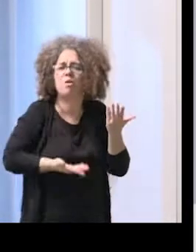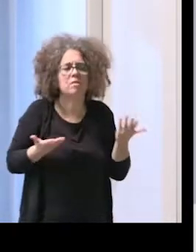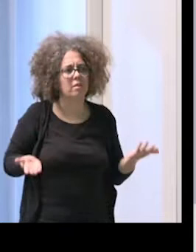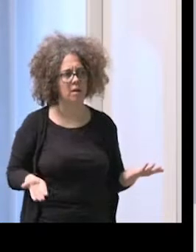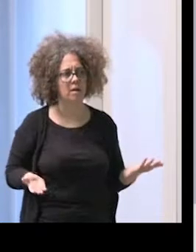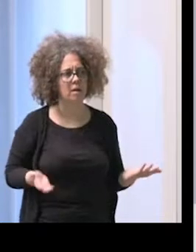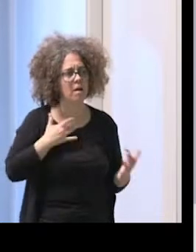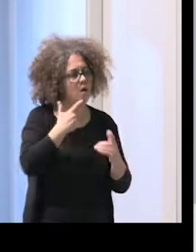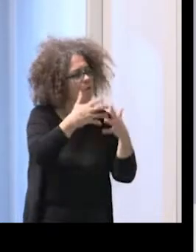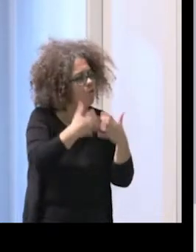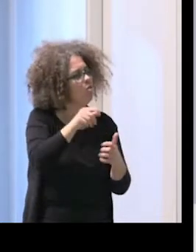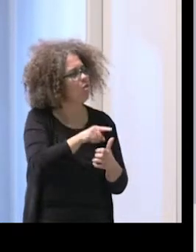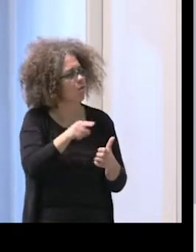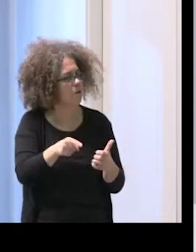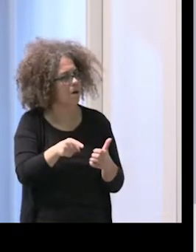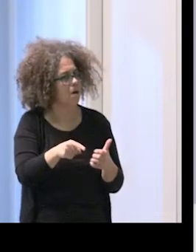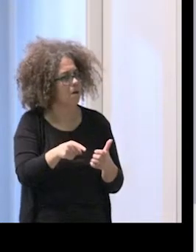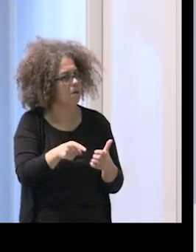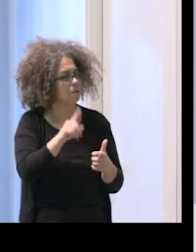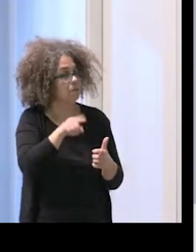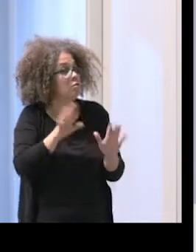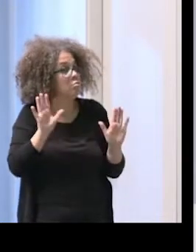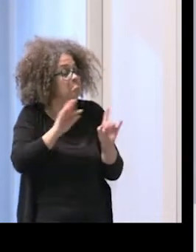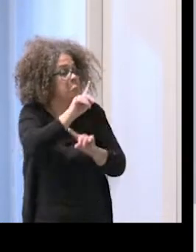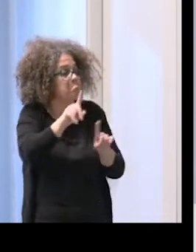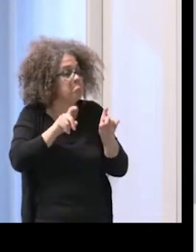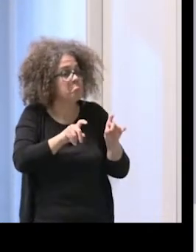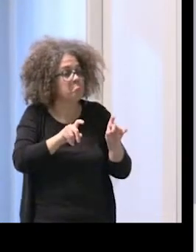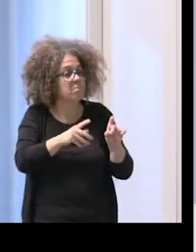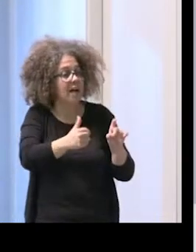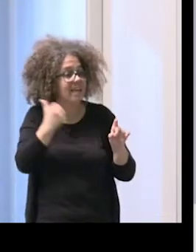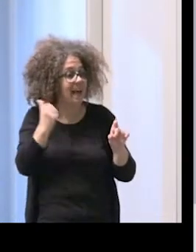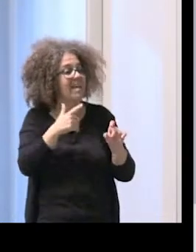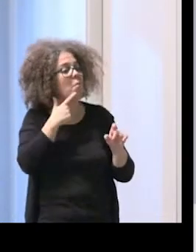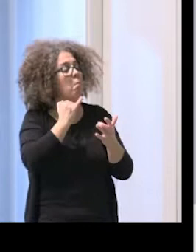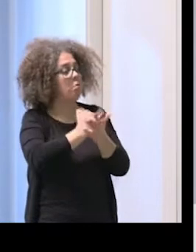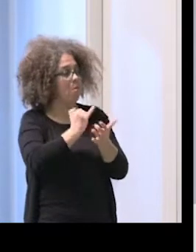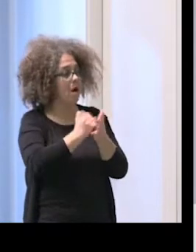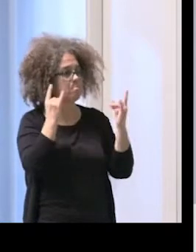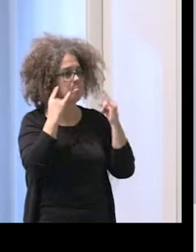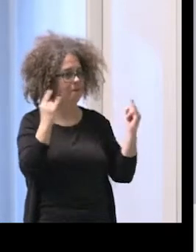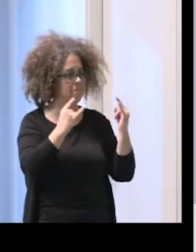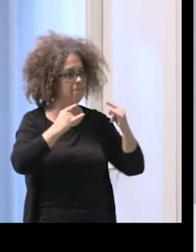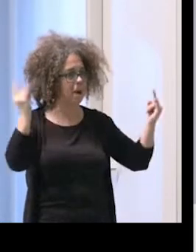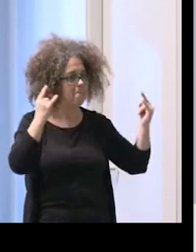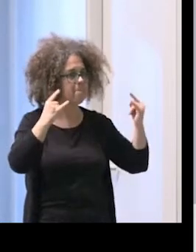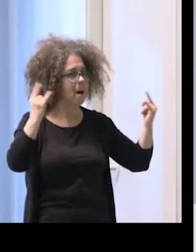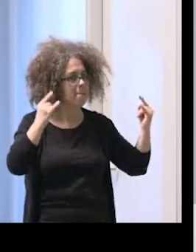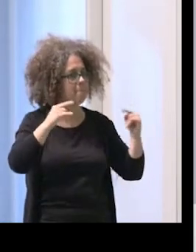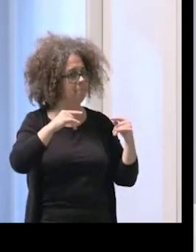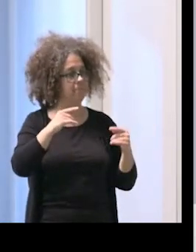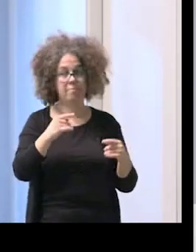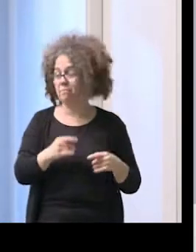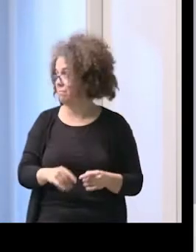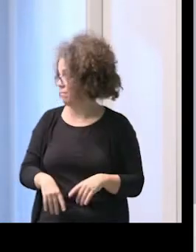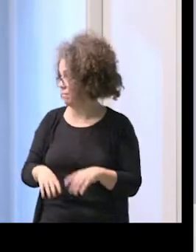¿funciona? ¿Pudimos obtener actividad funcional? Y lo que hicimos acá es medir potenciales evocados, y lo que pudimos ver es, estos son los